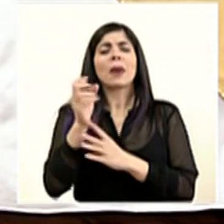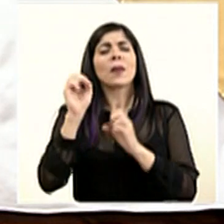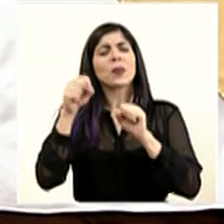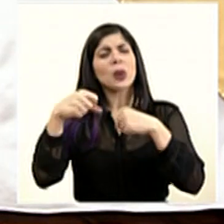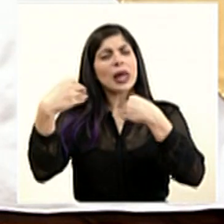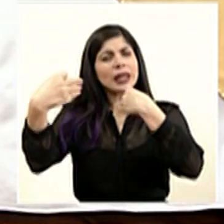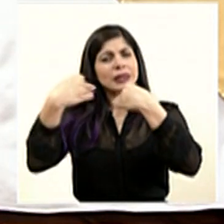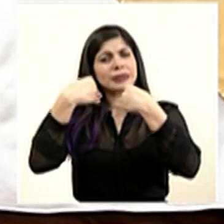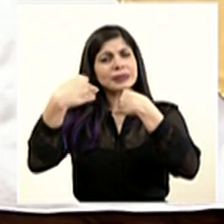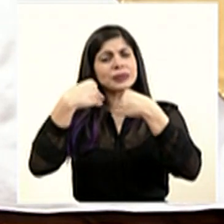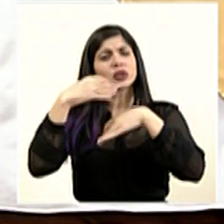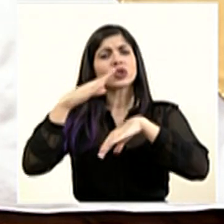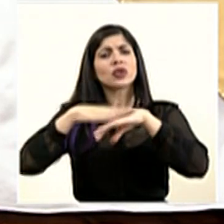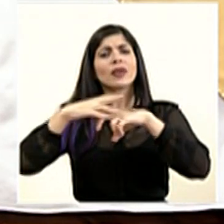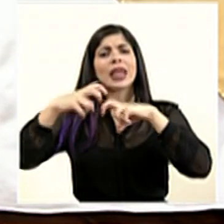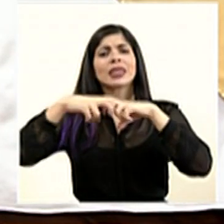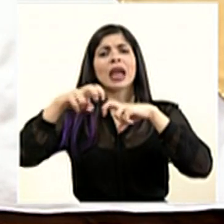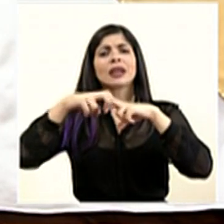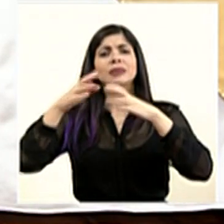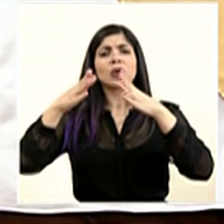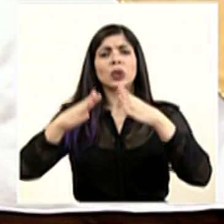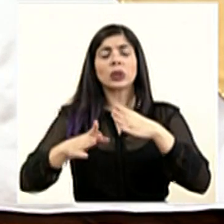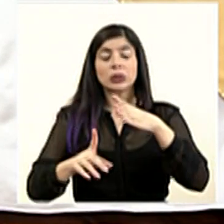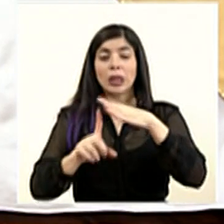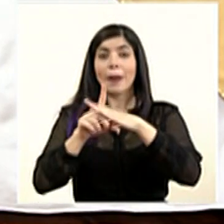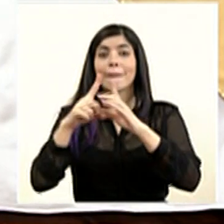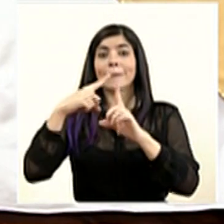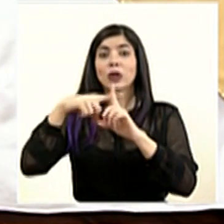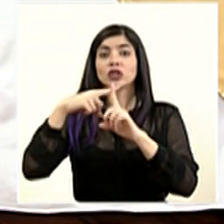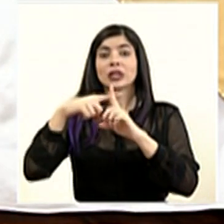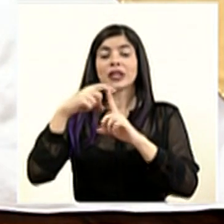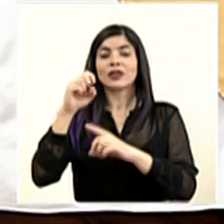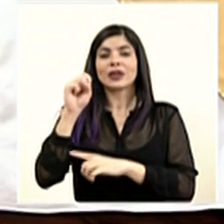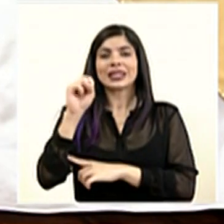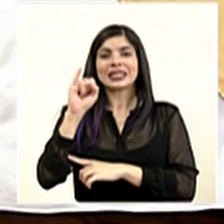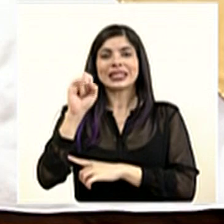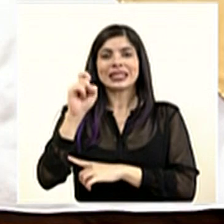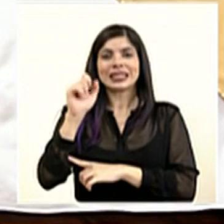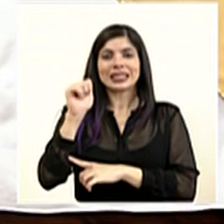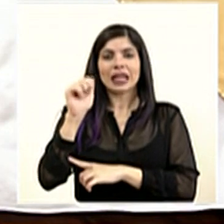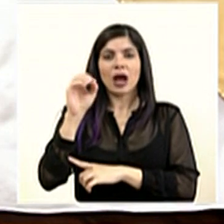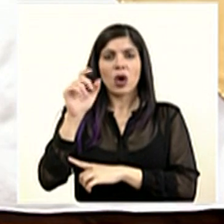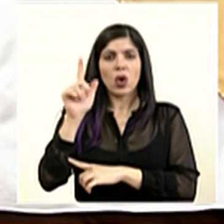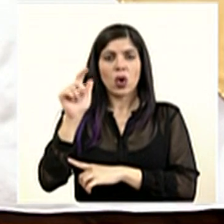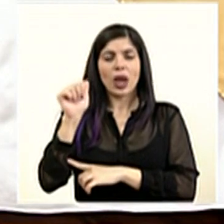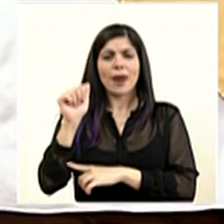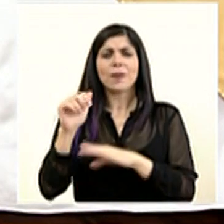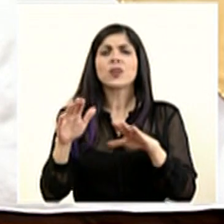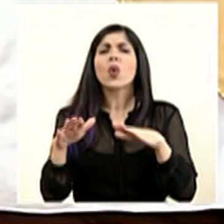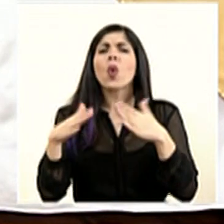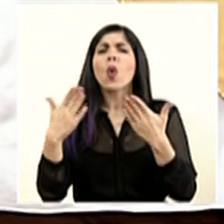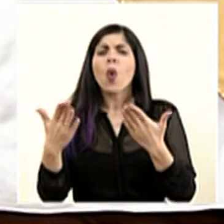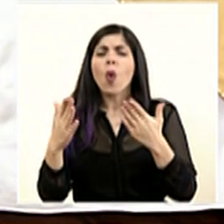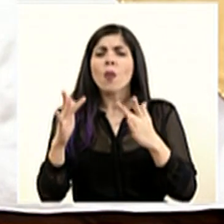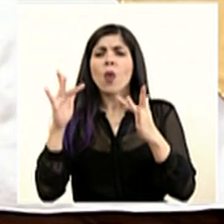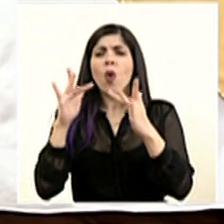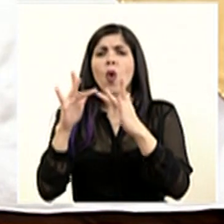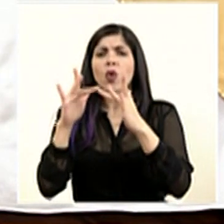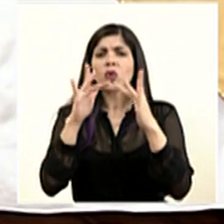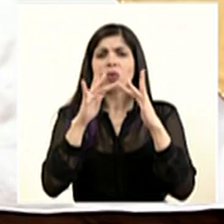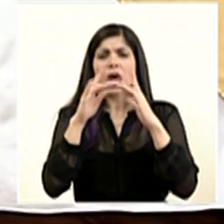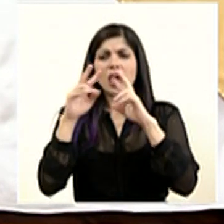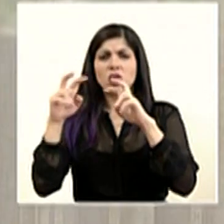detalles sobre el transportista que dio positivo en la zona de Zixaola? ¿Cómo van a proceder con el rastreo de los contactos que pudo tener el